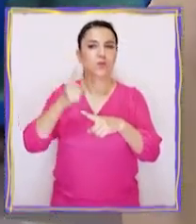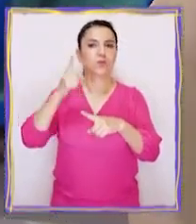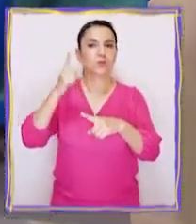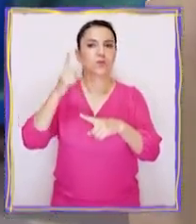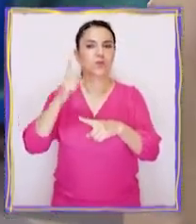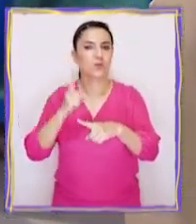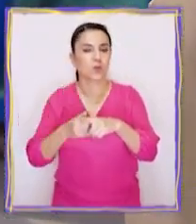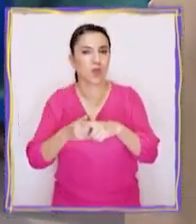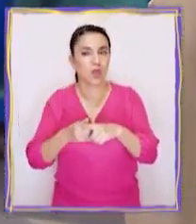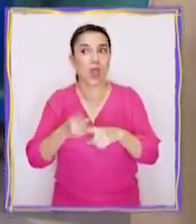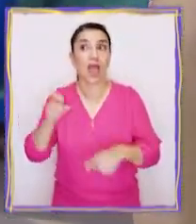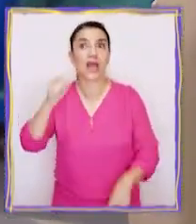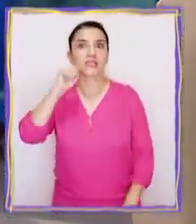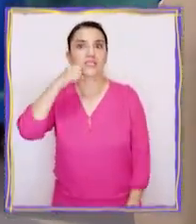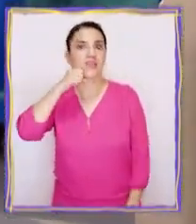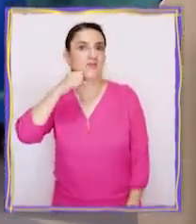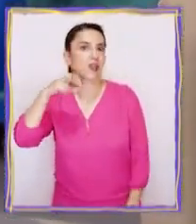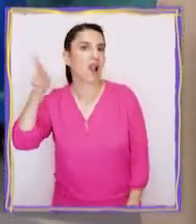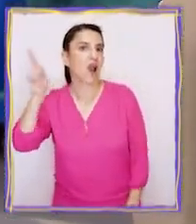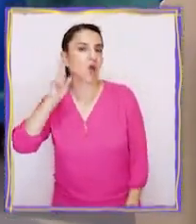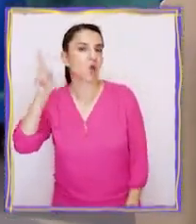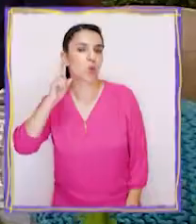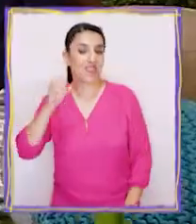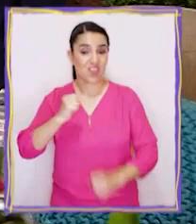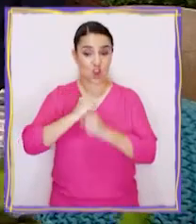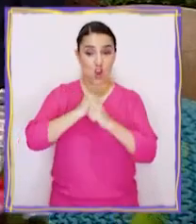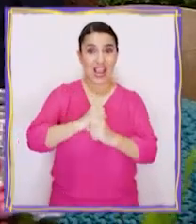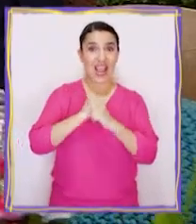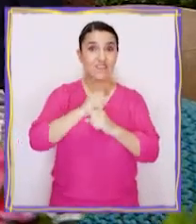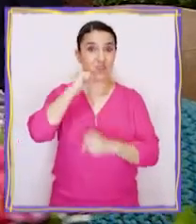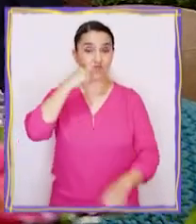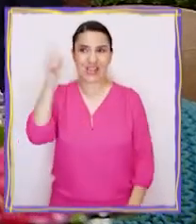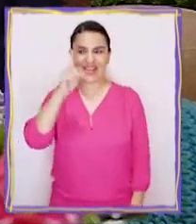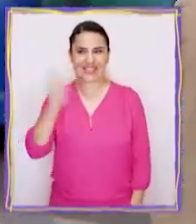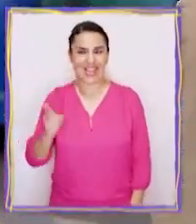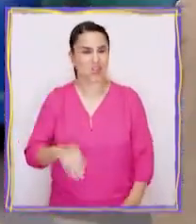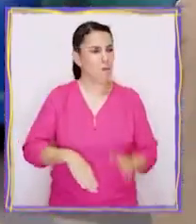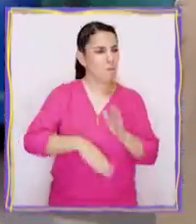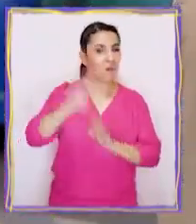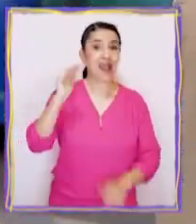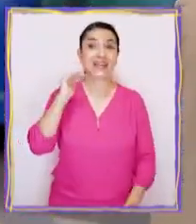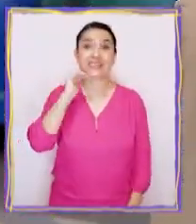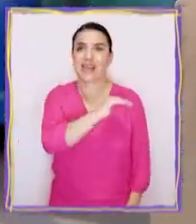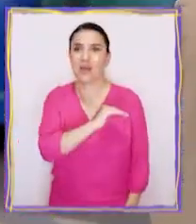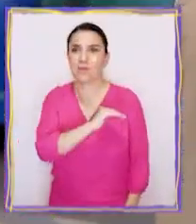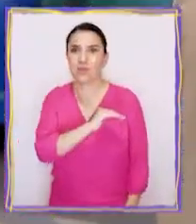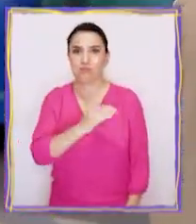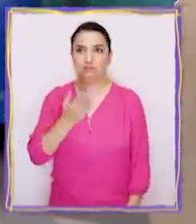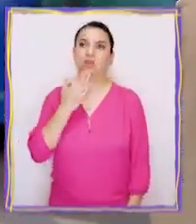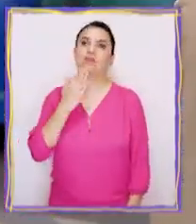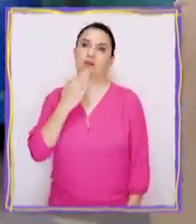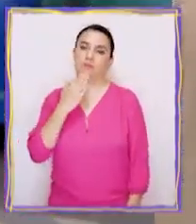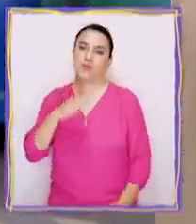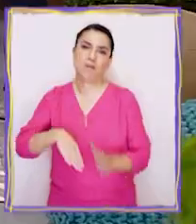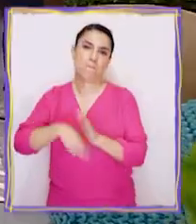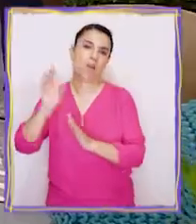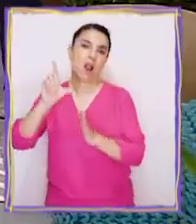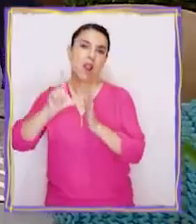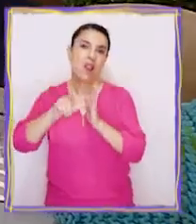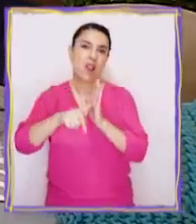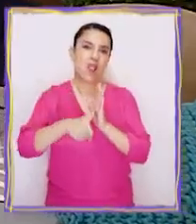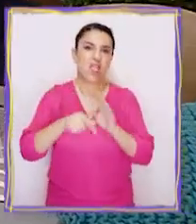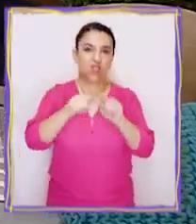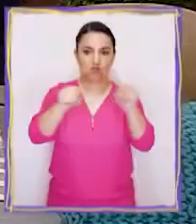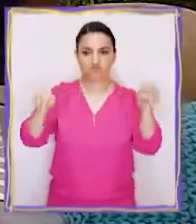Este es el sonido del caballo rayo. El caballo más veloz y a la vez... el más lento de la